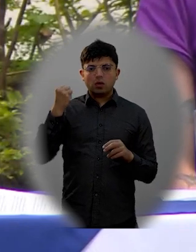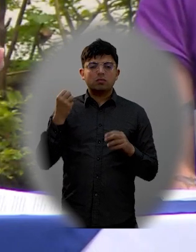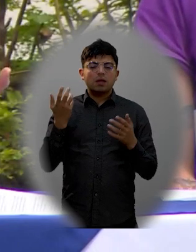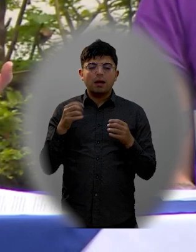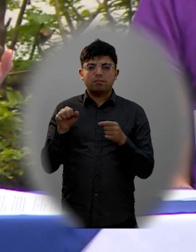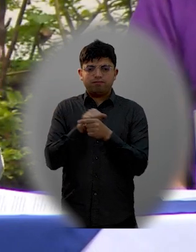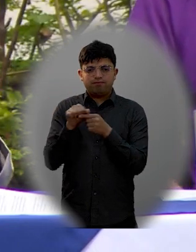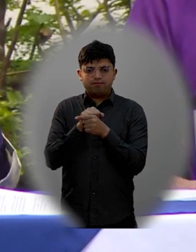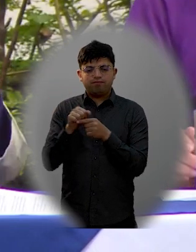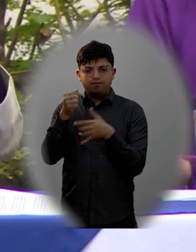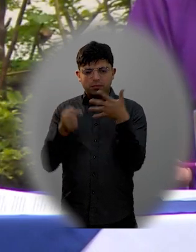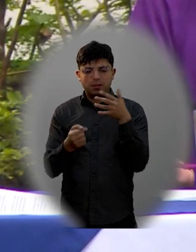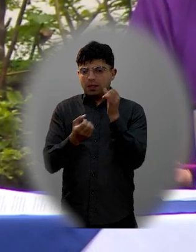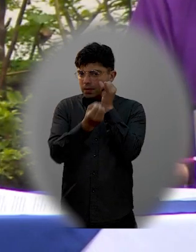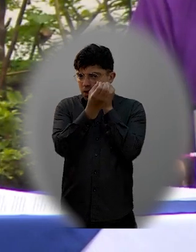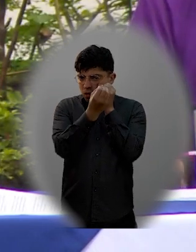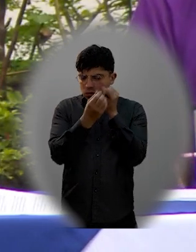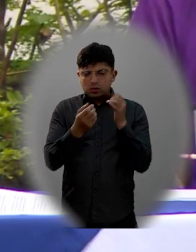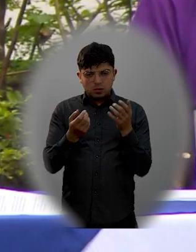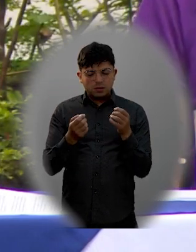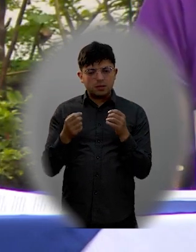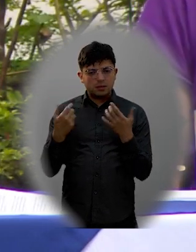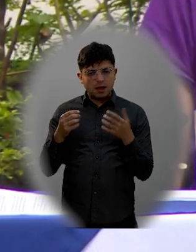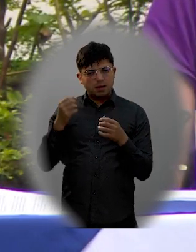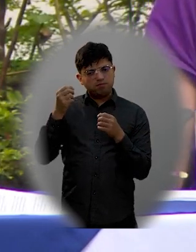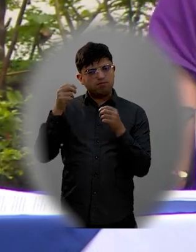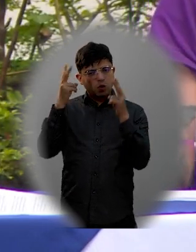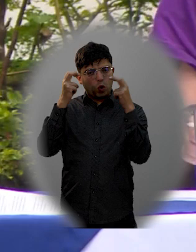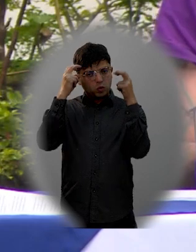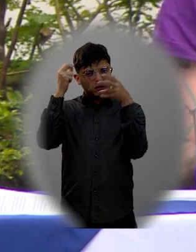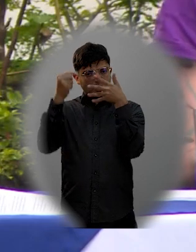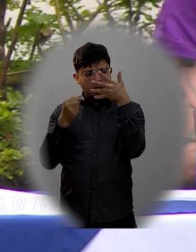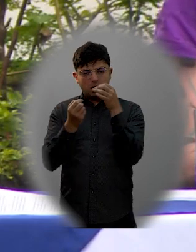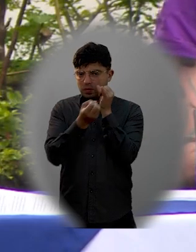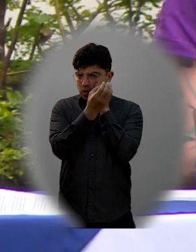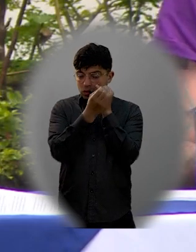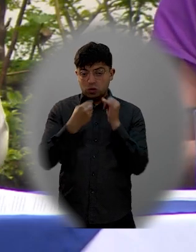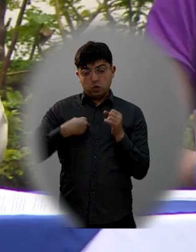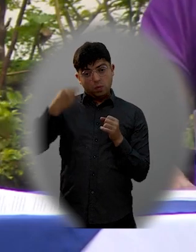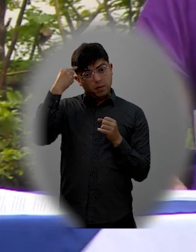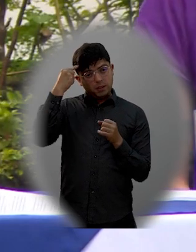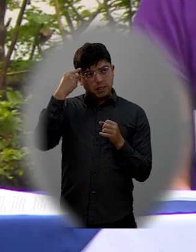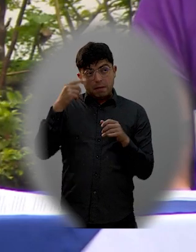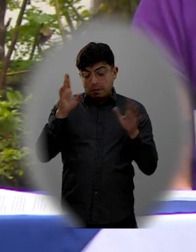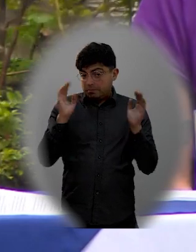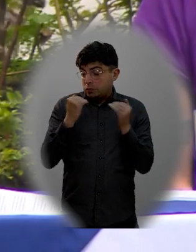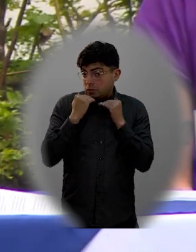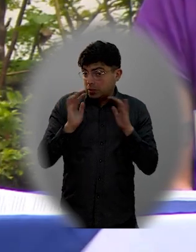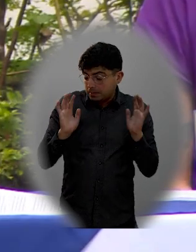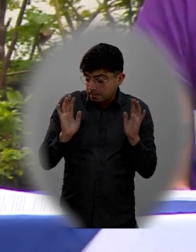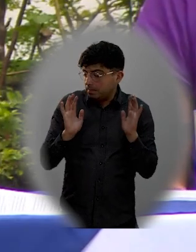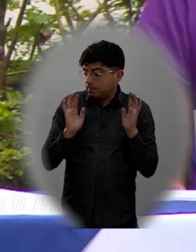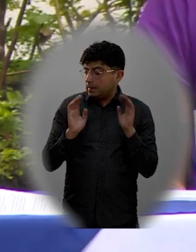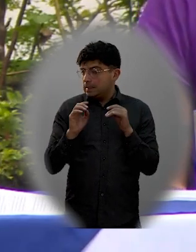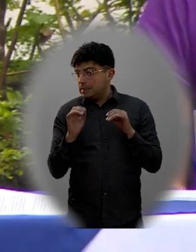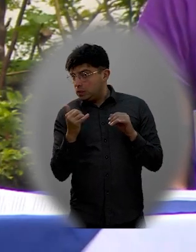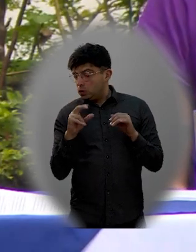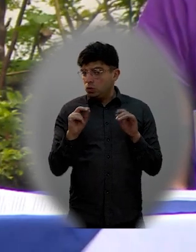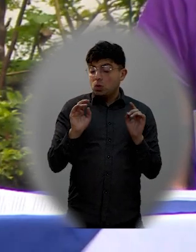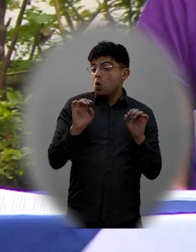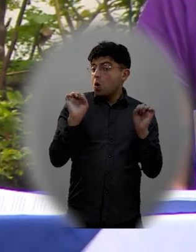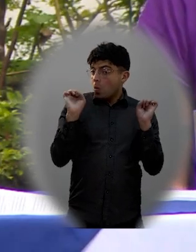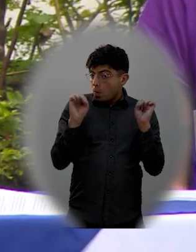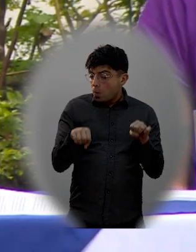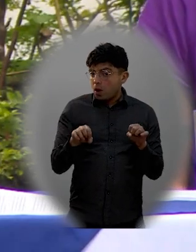sido las prácticas pedagógicas y los sabores y los saberes pedagógicos. Pensaba yo de manera arriesgada, si no pudiese